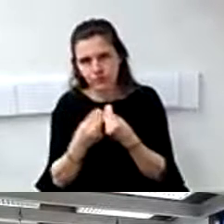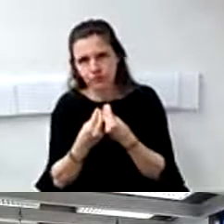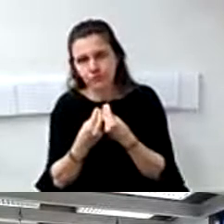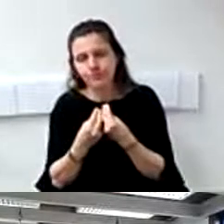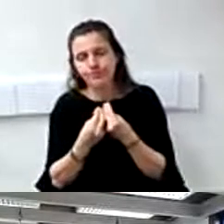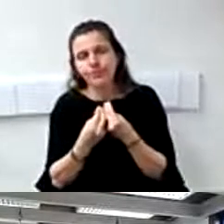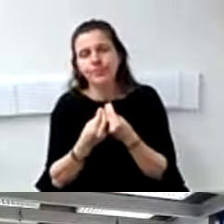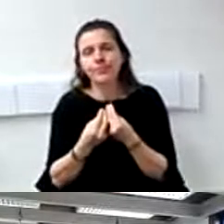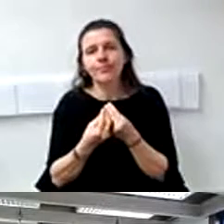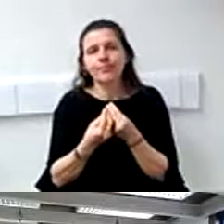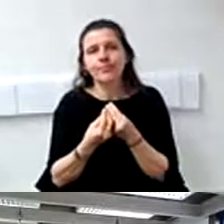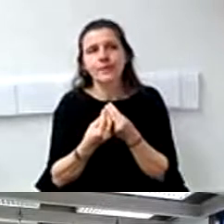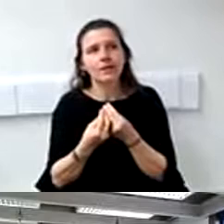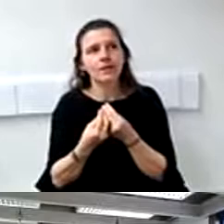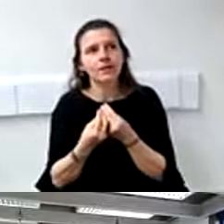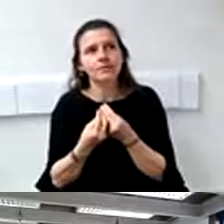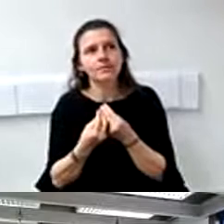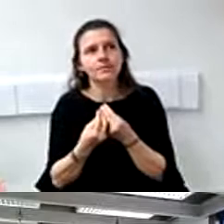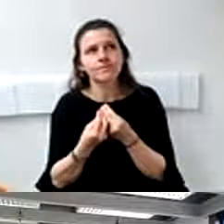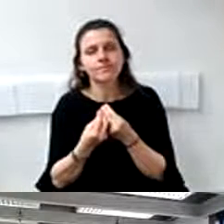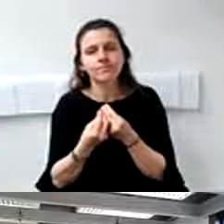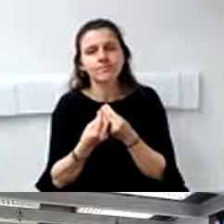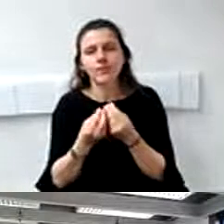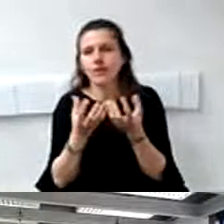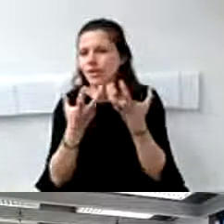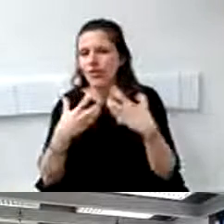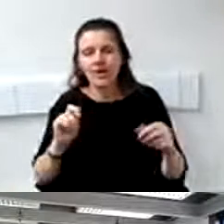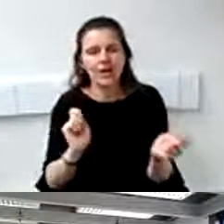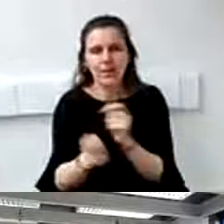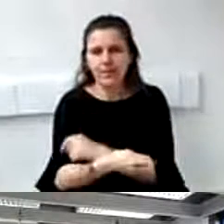cambios. Esperen un poquito.